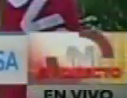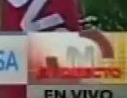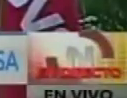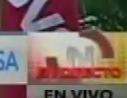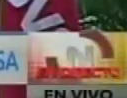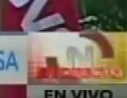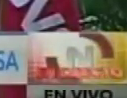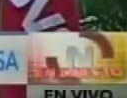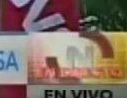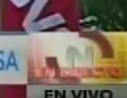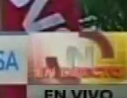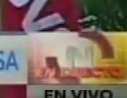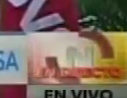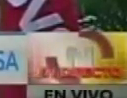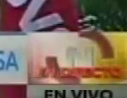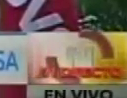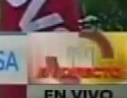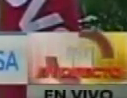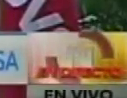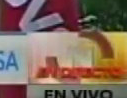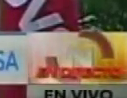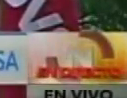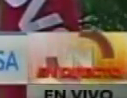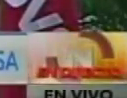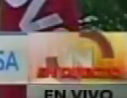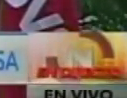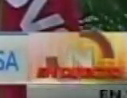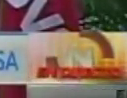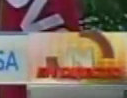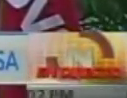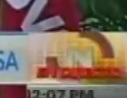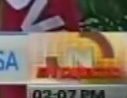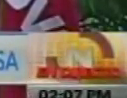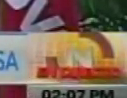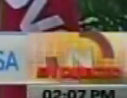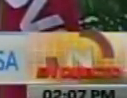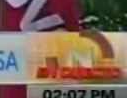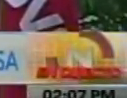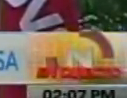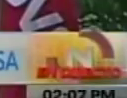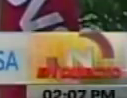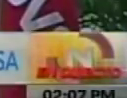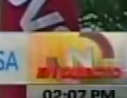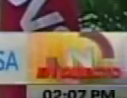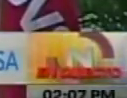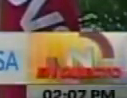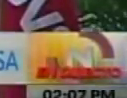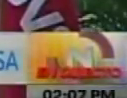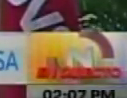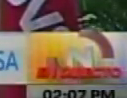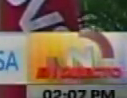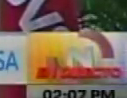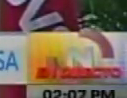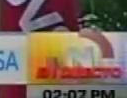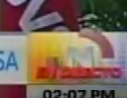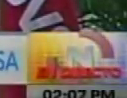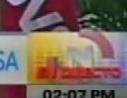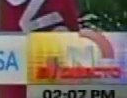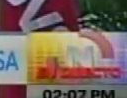y en lo más grande, en la vida de la patria, en las grandes causas de nuestra patria, pasada, presente y